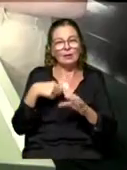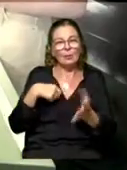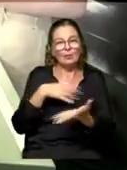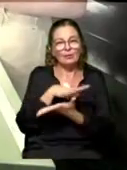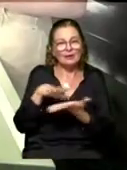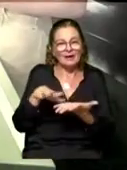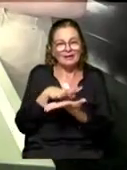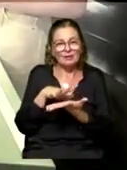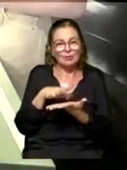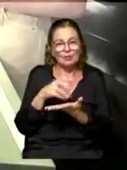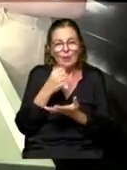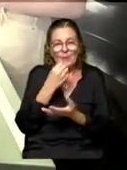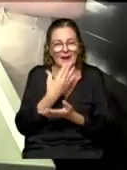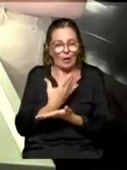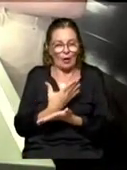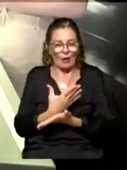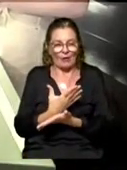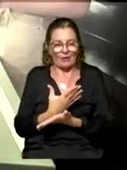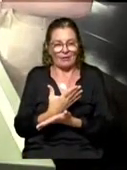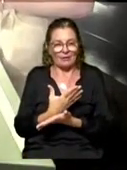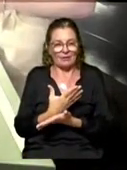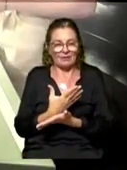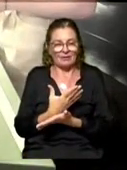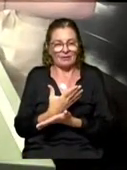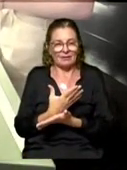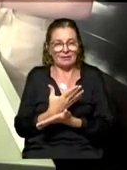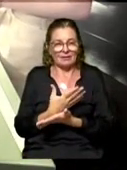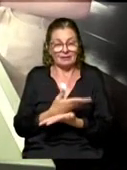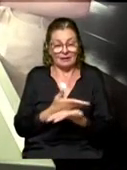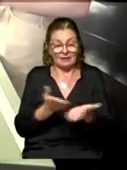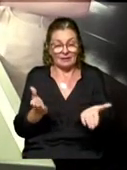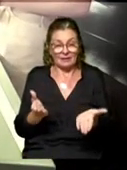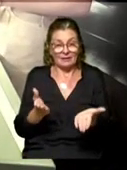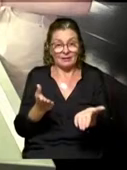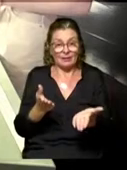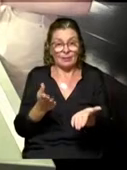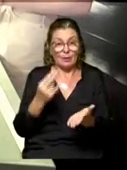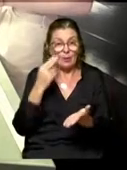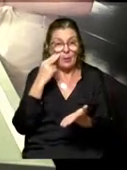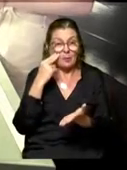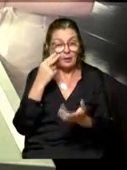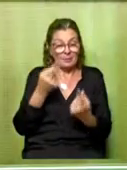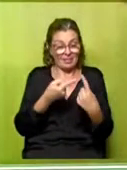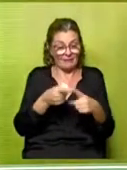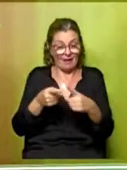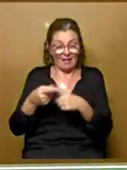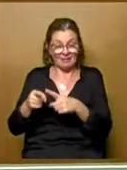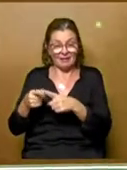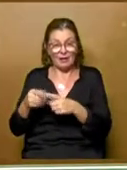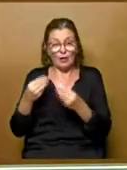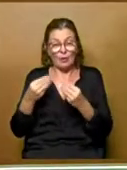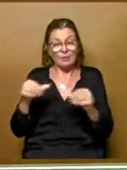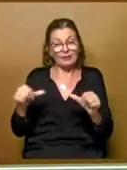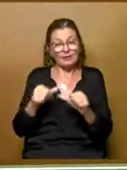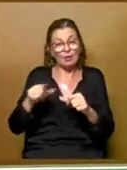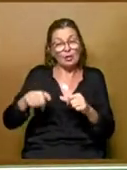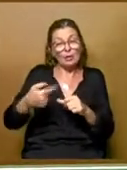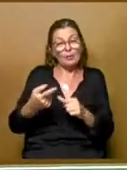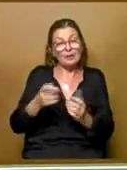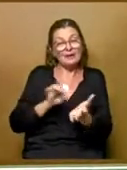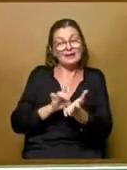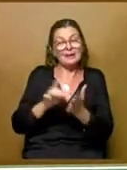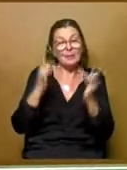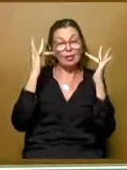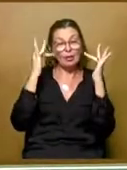situación ideal en cuanto a la realidad de esos gurises. Es un problema multidimensional. ¿Cómo se desempeñan ellos después en el sistema